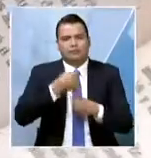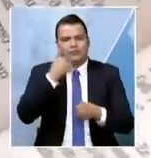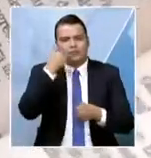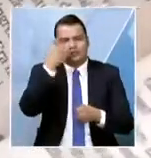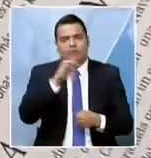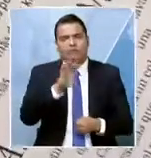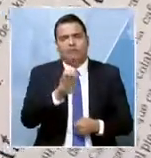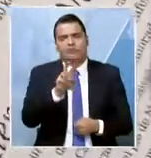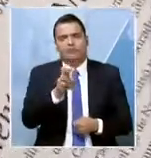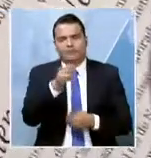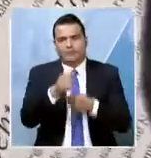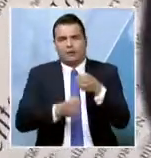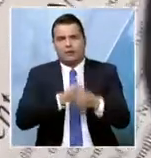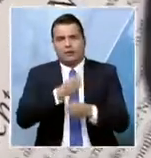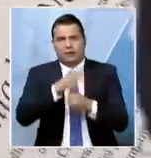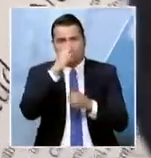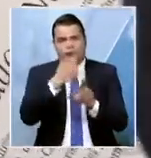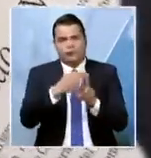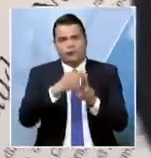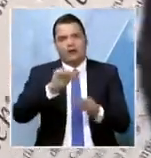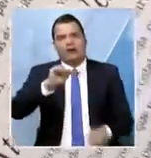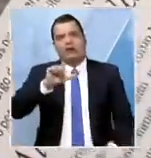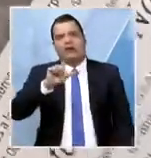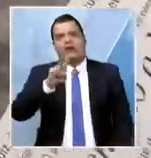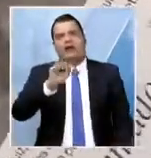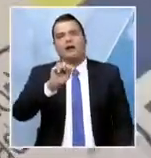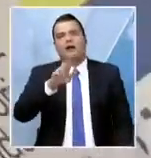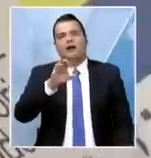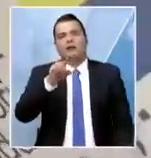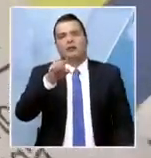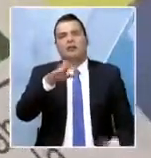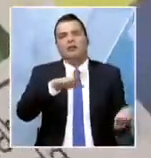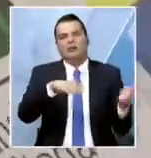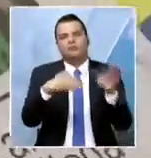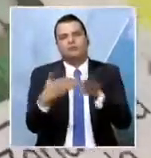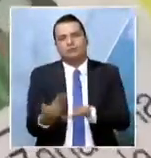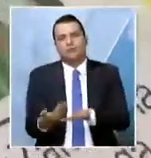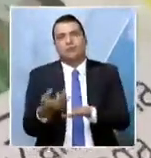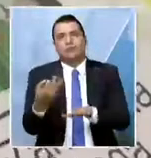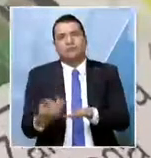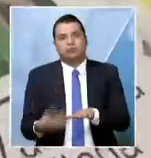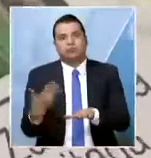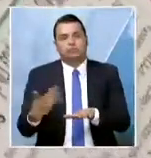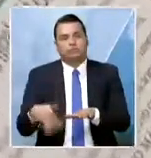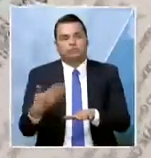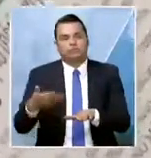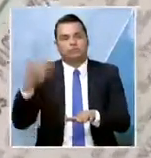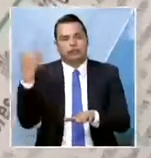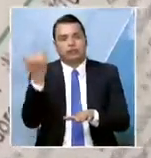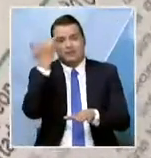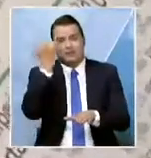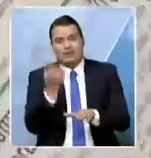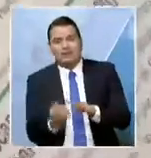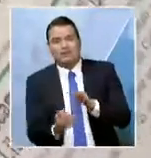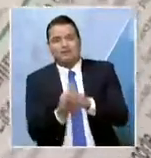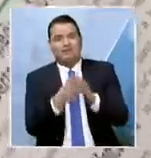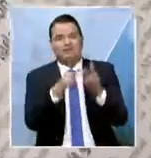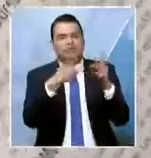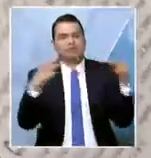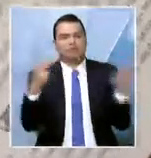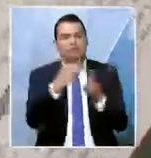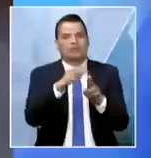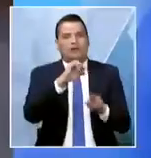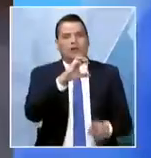murió álvaro h caicedo un visionario que el 19 de noviembre de 1961 creó el diario de occidente fue un hombre influyente